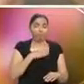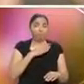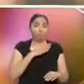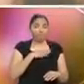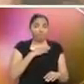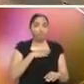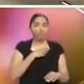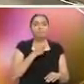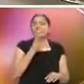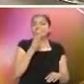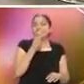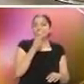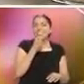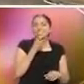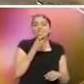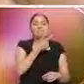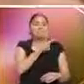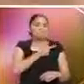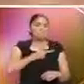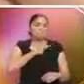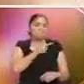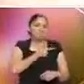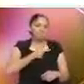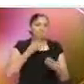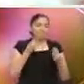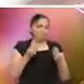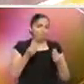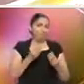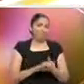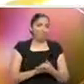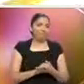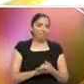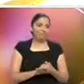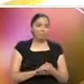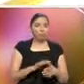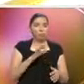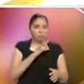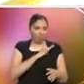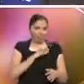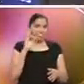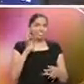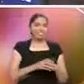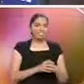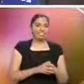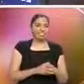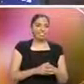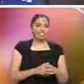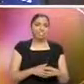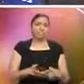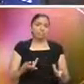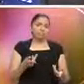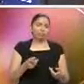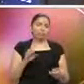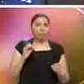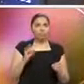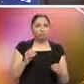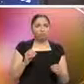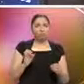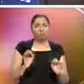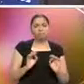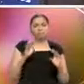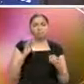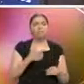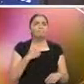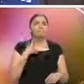que para los niños es como buen... Vamos a ponerlo así el taquito. Lo Está puedo cortar a la bueno, de mitad. colación, Sí, de botanita. colación, como dices, está